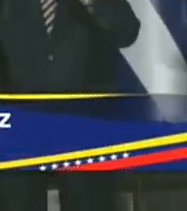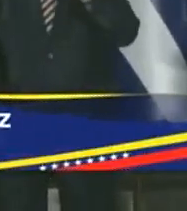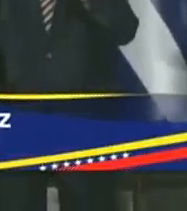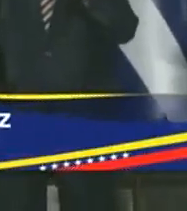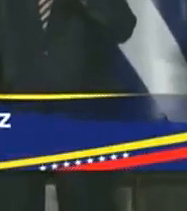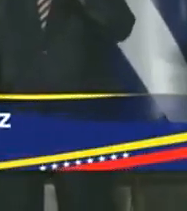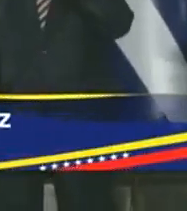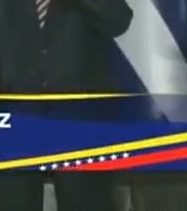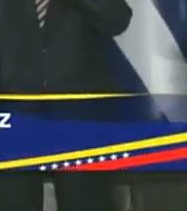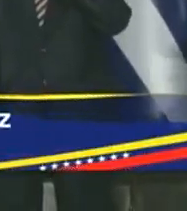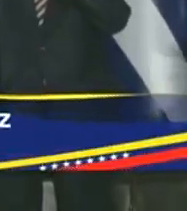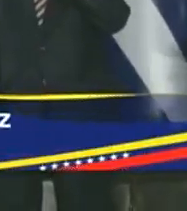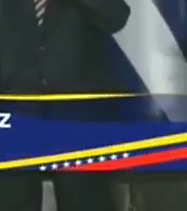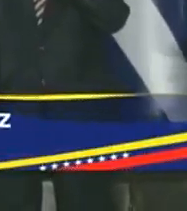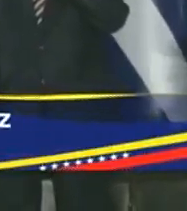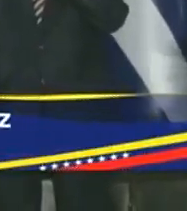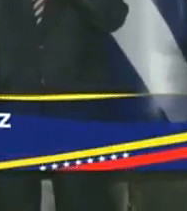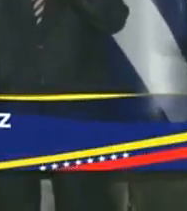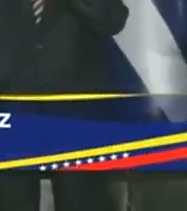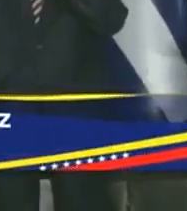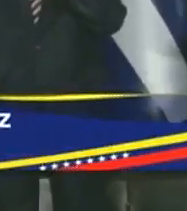reunión, de evaluación